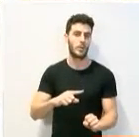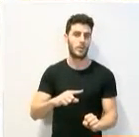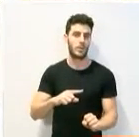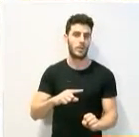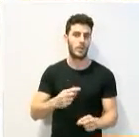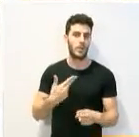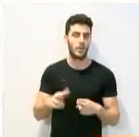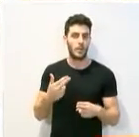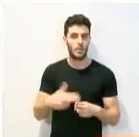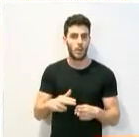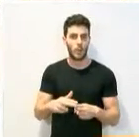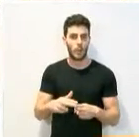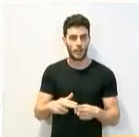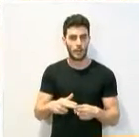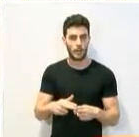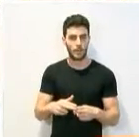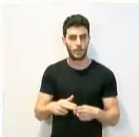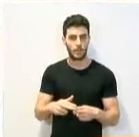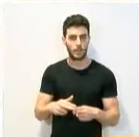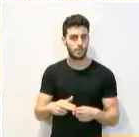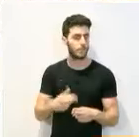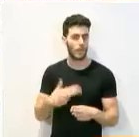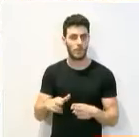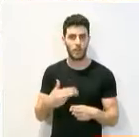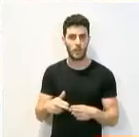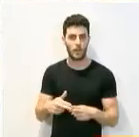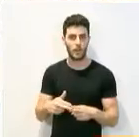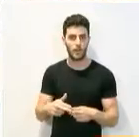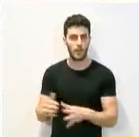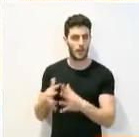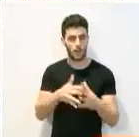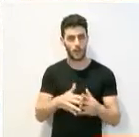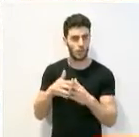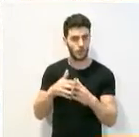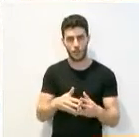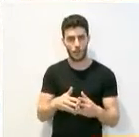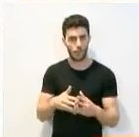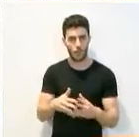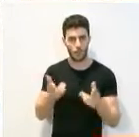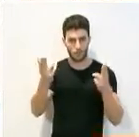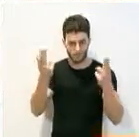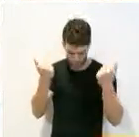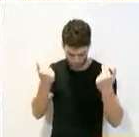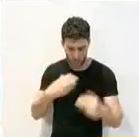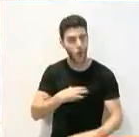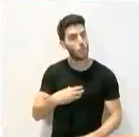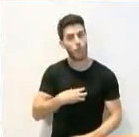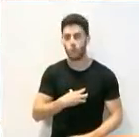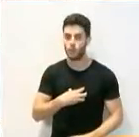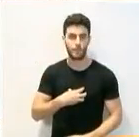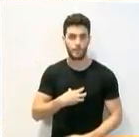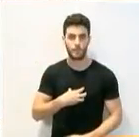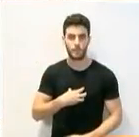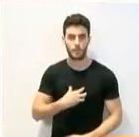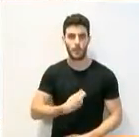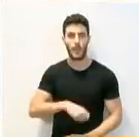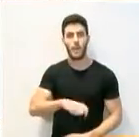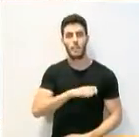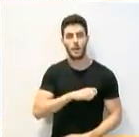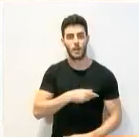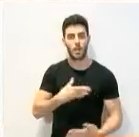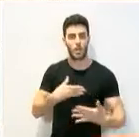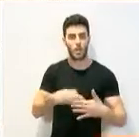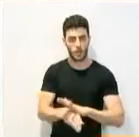las políticas imperialistas de los Estados Unidos. España, decía, ingresó en la OTAN en el